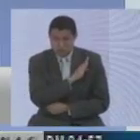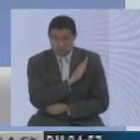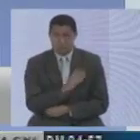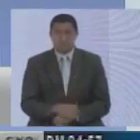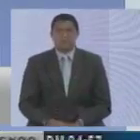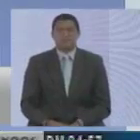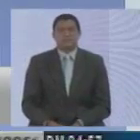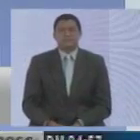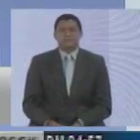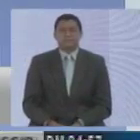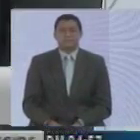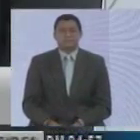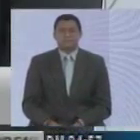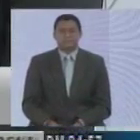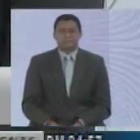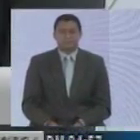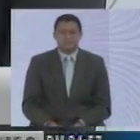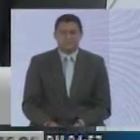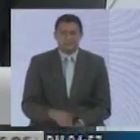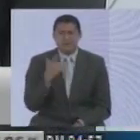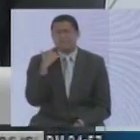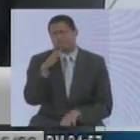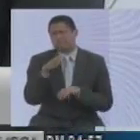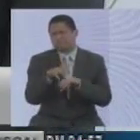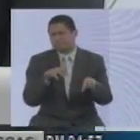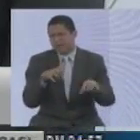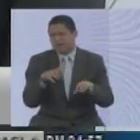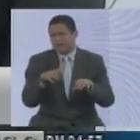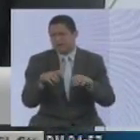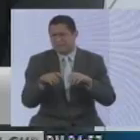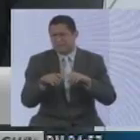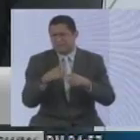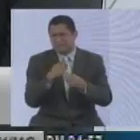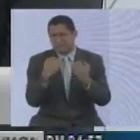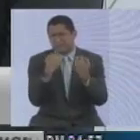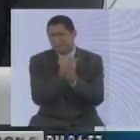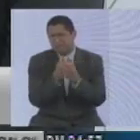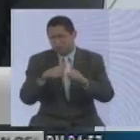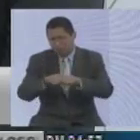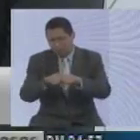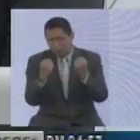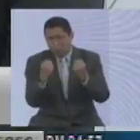esa mascota por lo general está estas lesiones ocurren